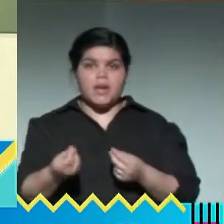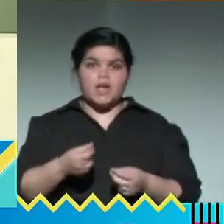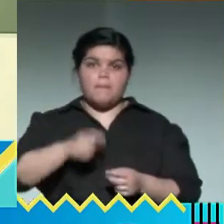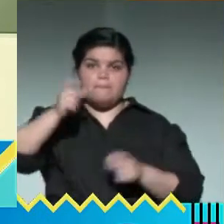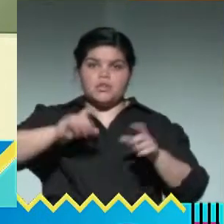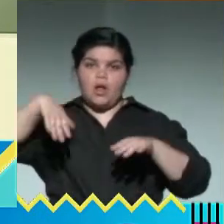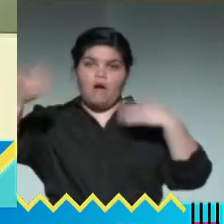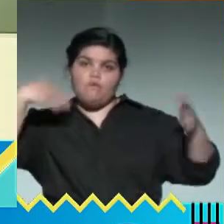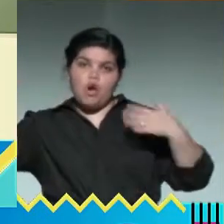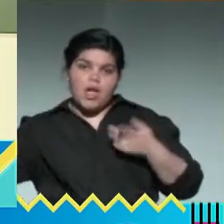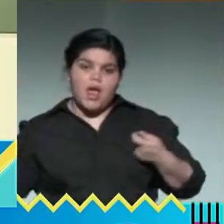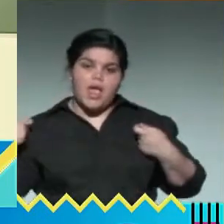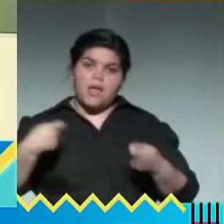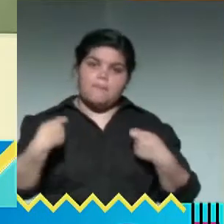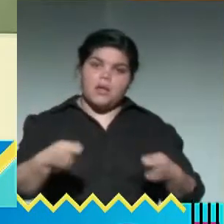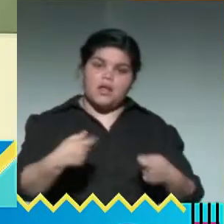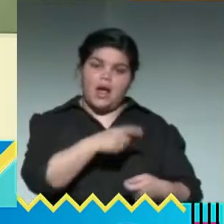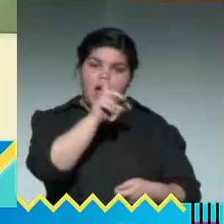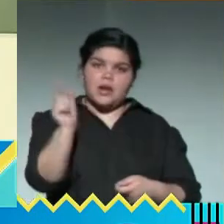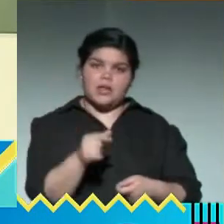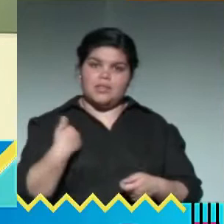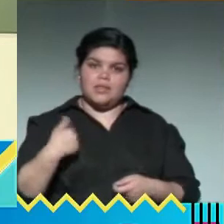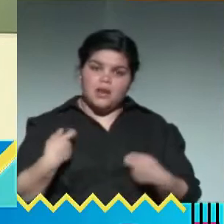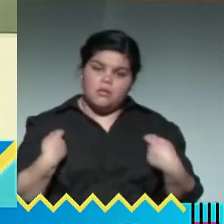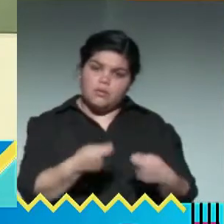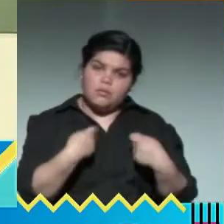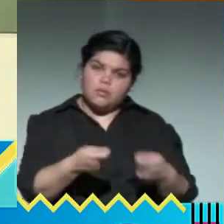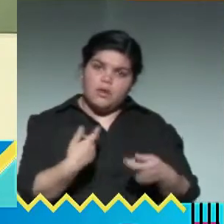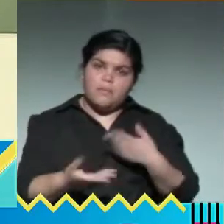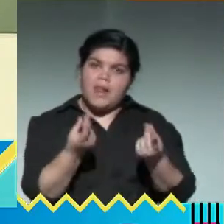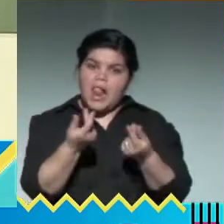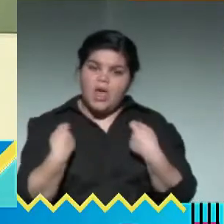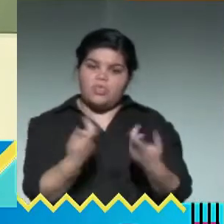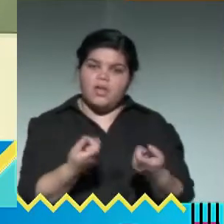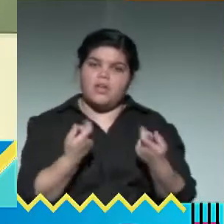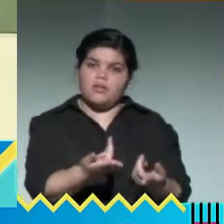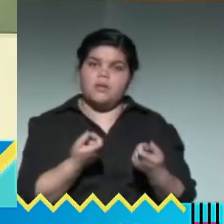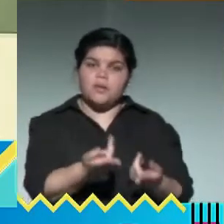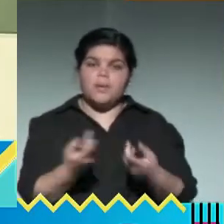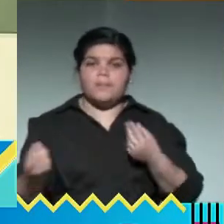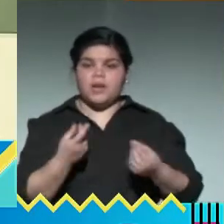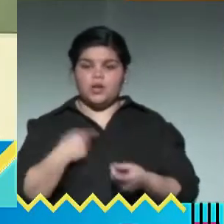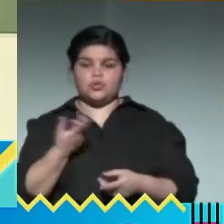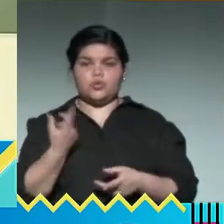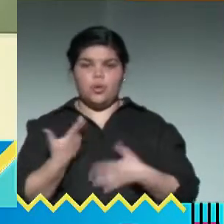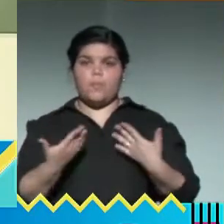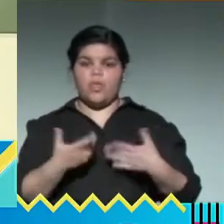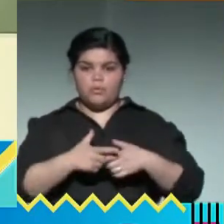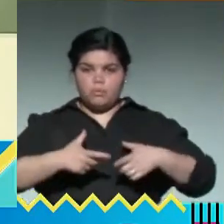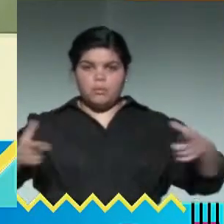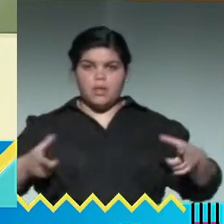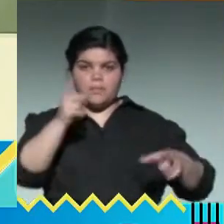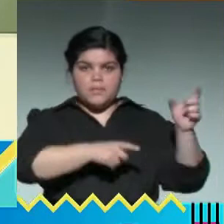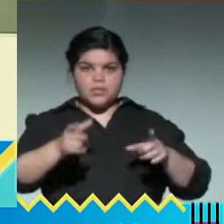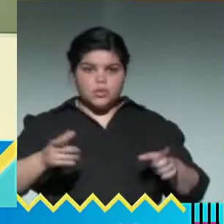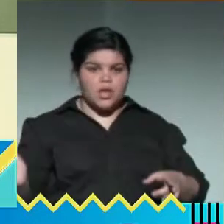en el país, la economía pueda remontar un poco y logremos crecer y darles trabajo a todas las personas que